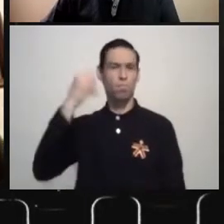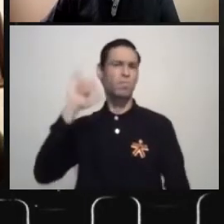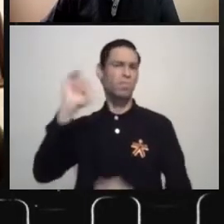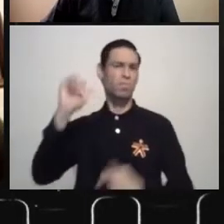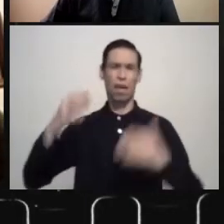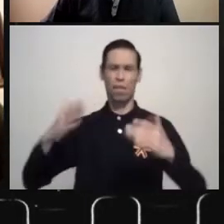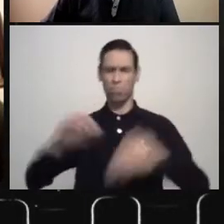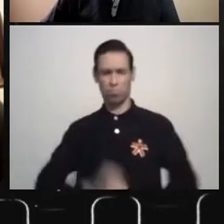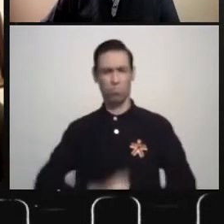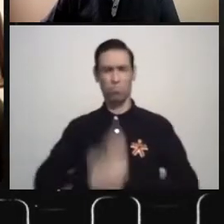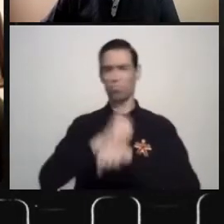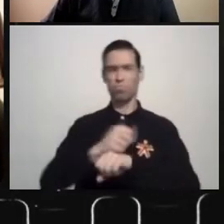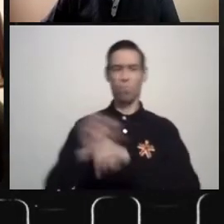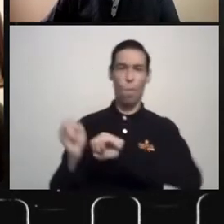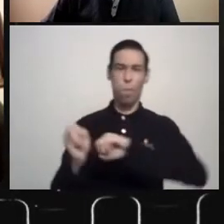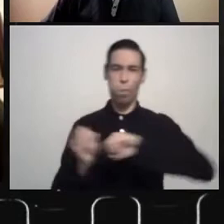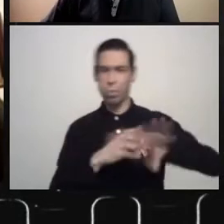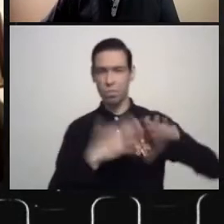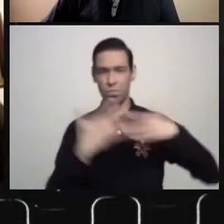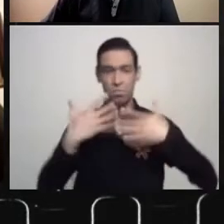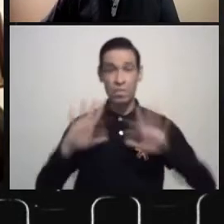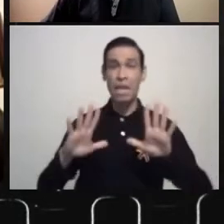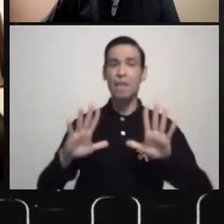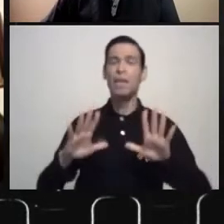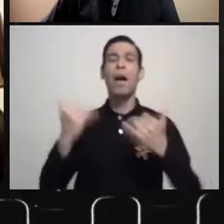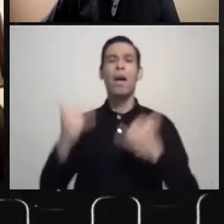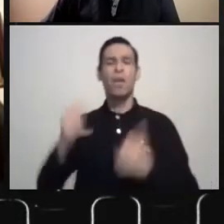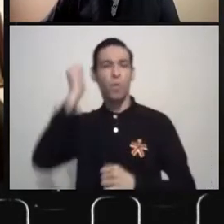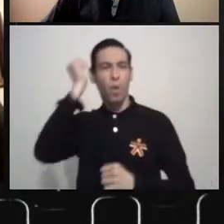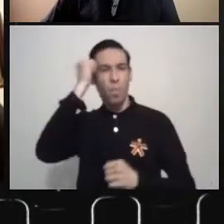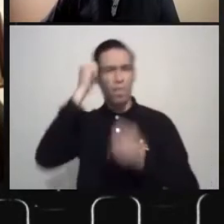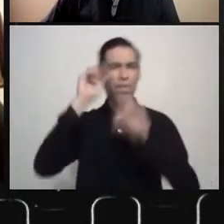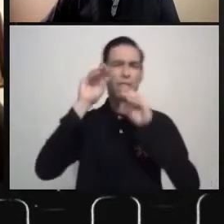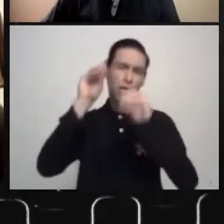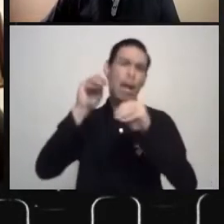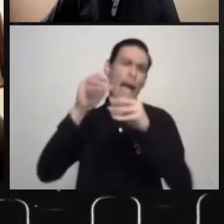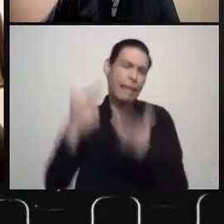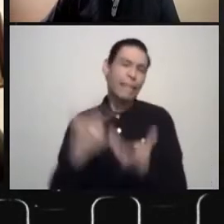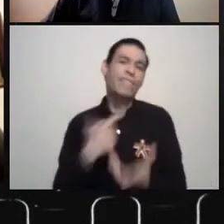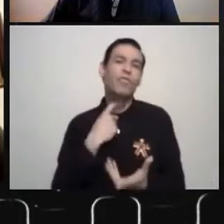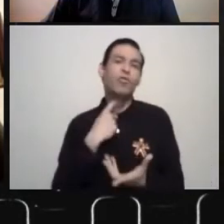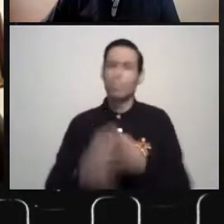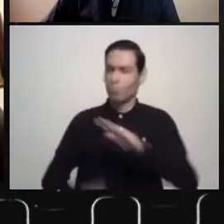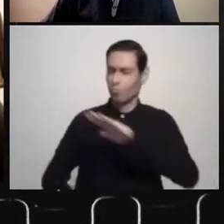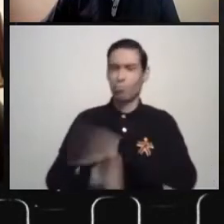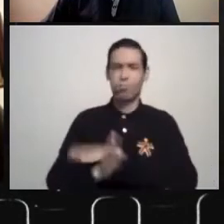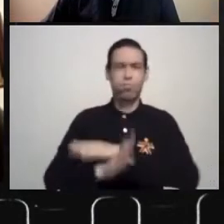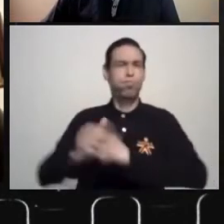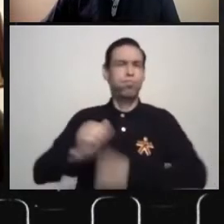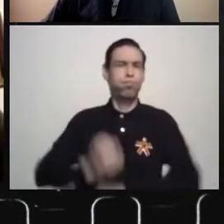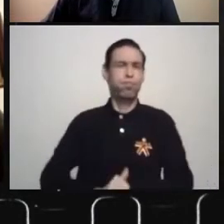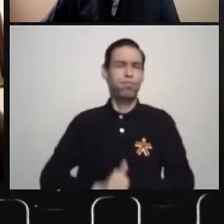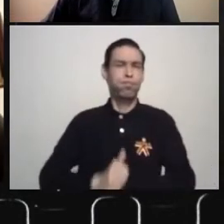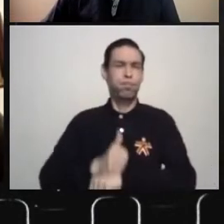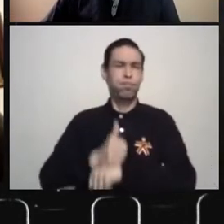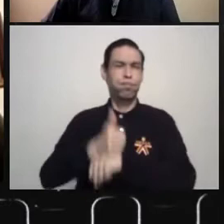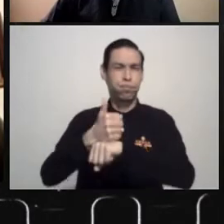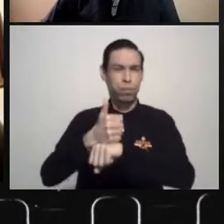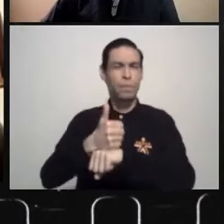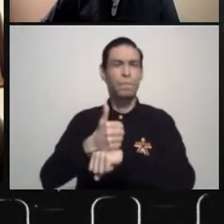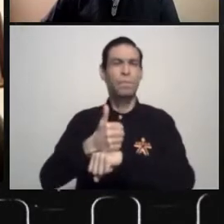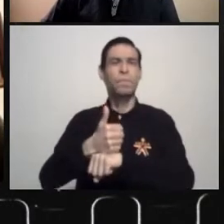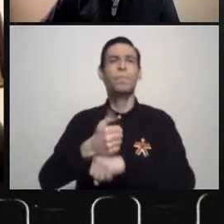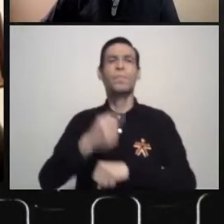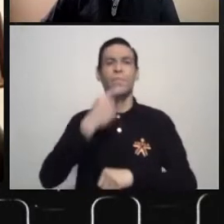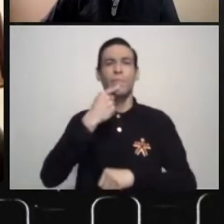dirección. Él hubiera querido seguir dirigiendo, yo creo que todos los directores quieren morir como dice él. Él dice que los directores tienen que morir como los